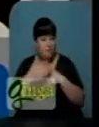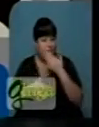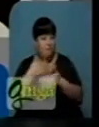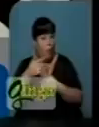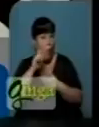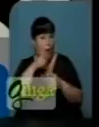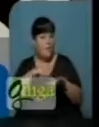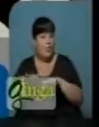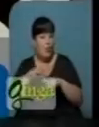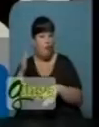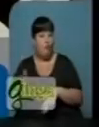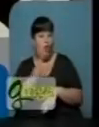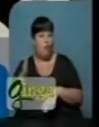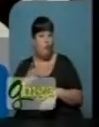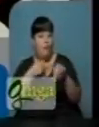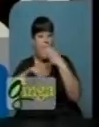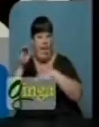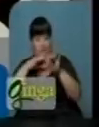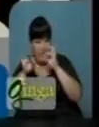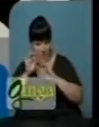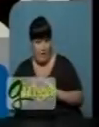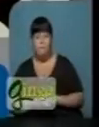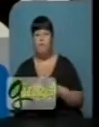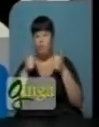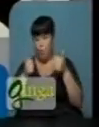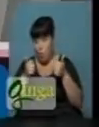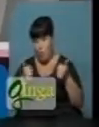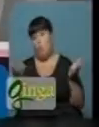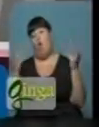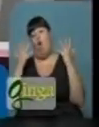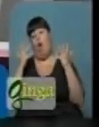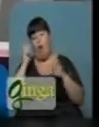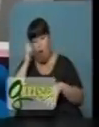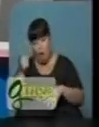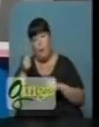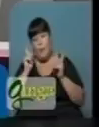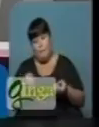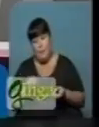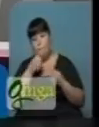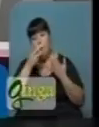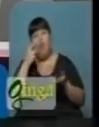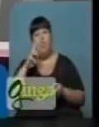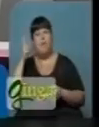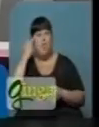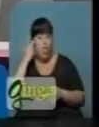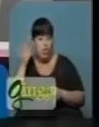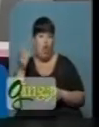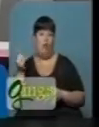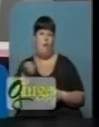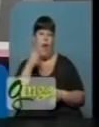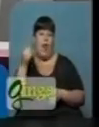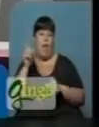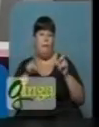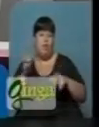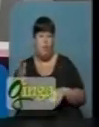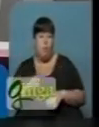un buen escenario de producción y de comercialización muy bien cuando neuro jara sea también un buen 2018 para el sector